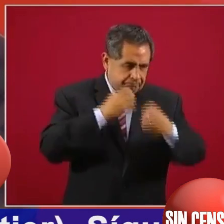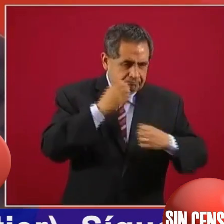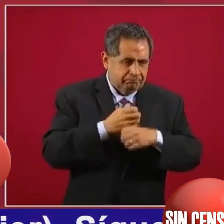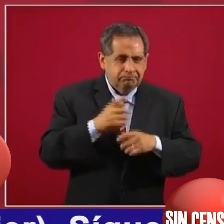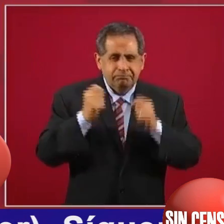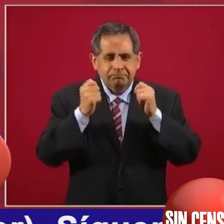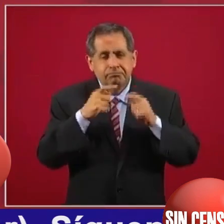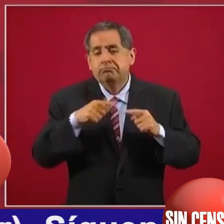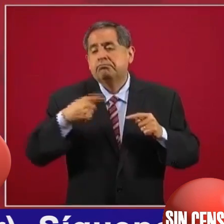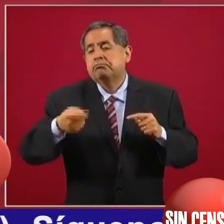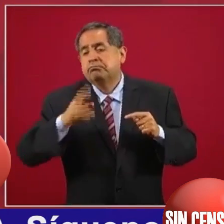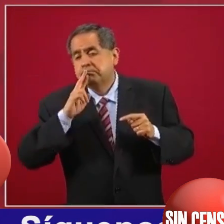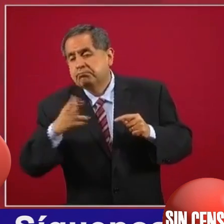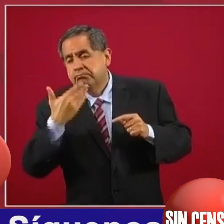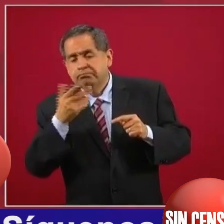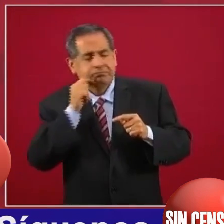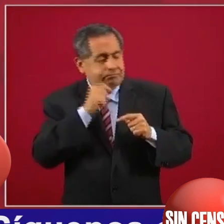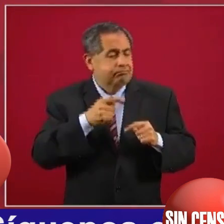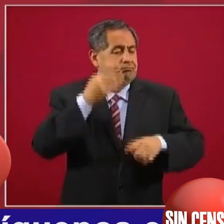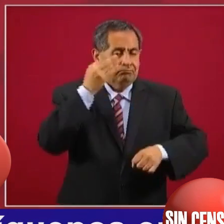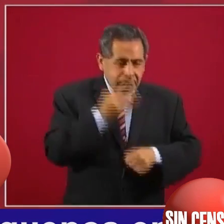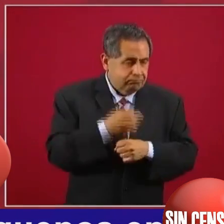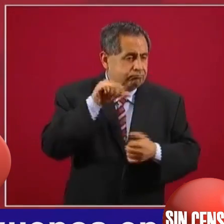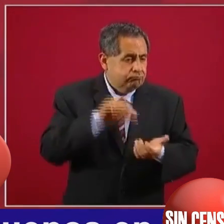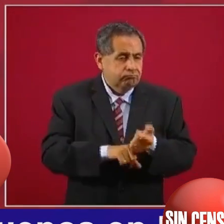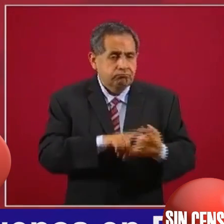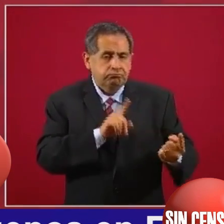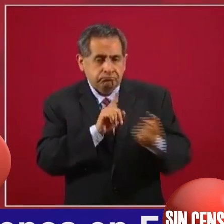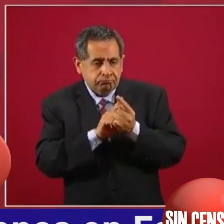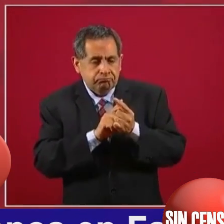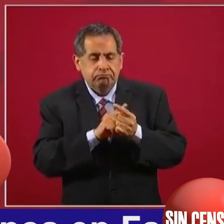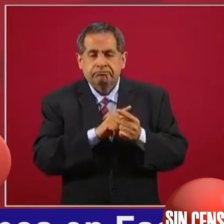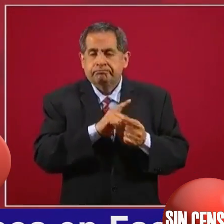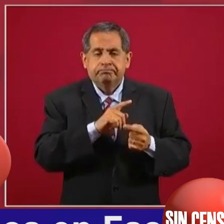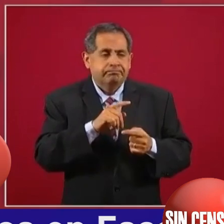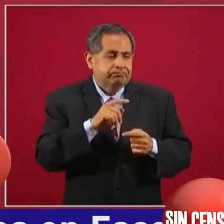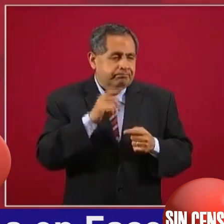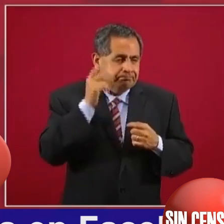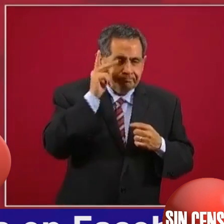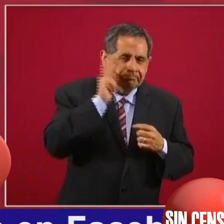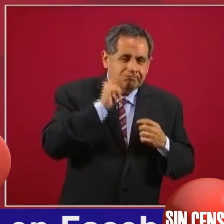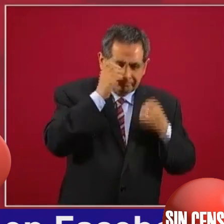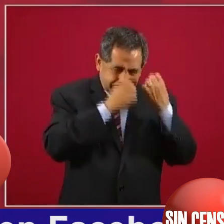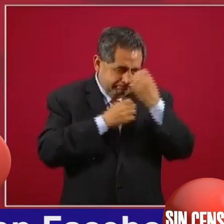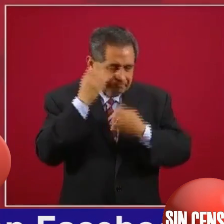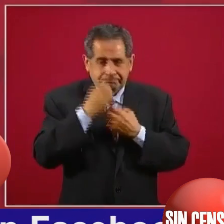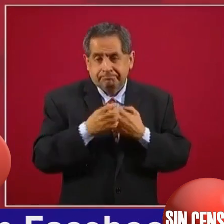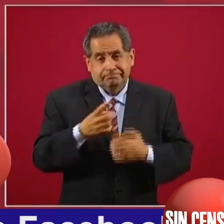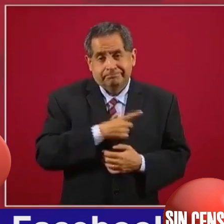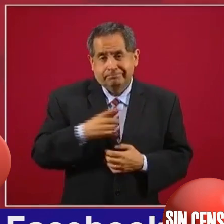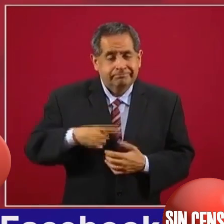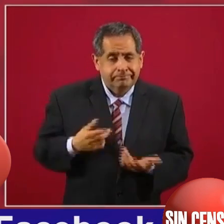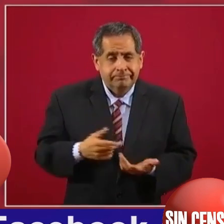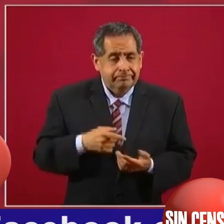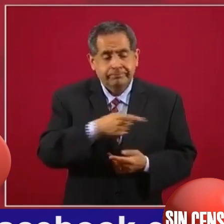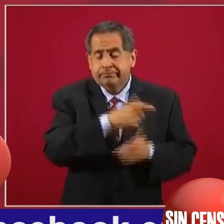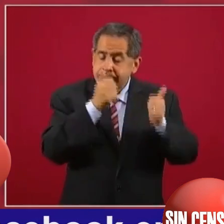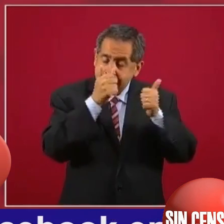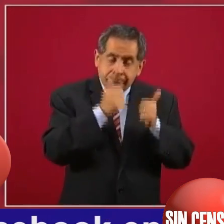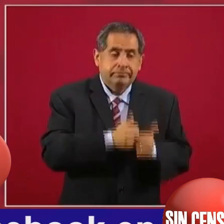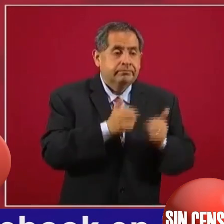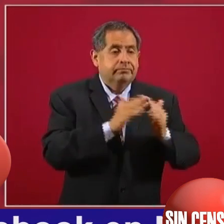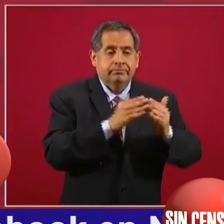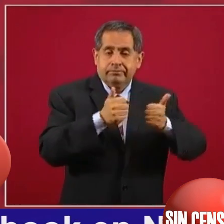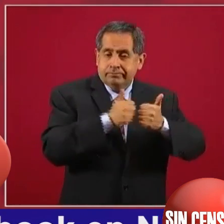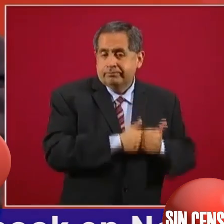tiene el resultado de la prueba, inmediatamente, destaco, inmediatamente, se tienen que poner en aislamiento preventivo,